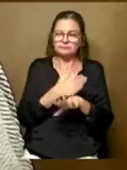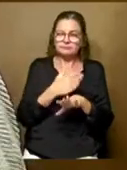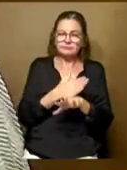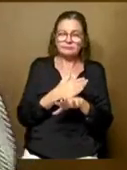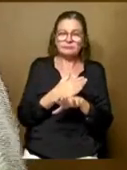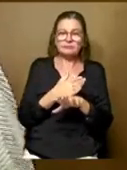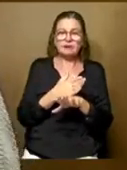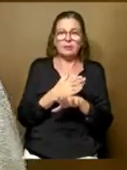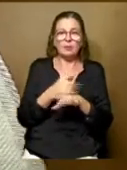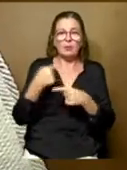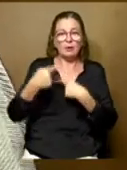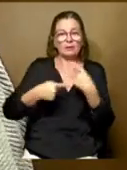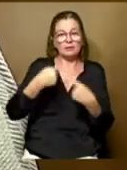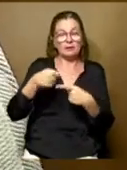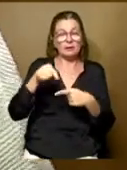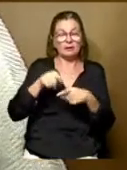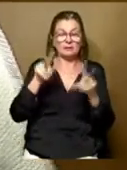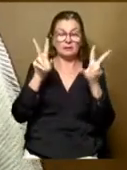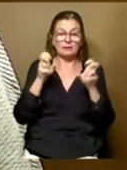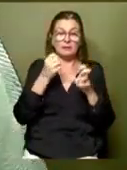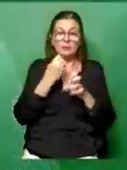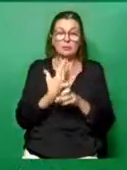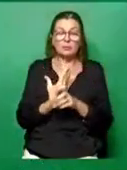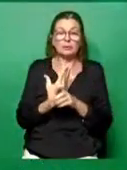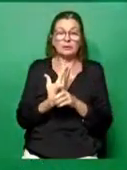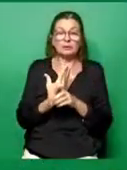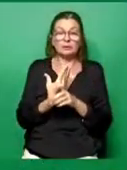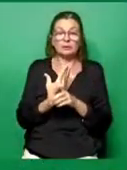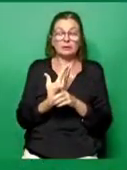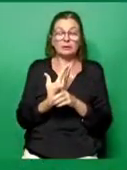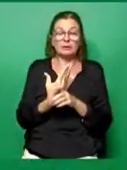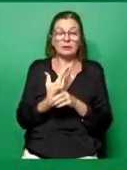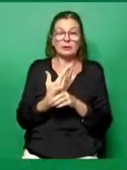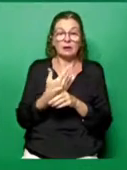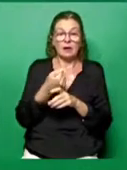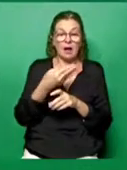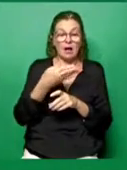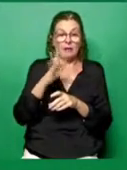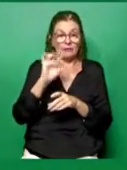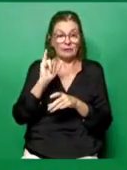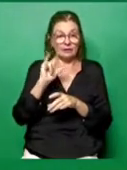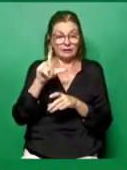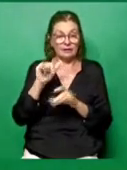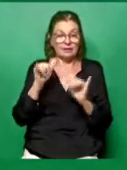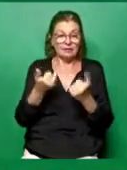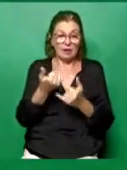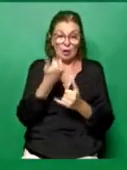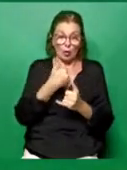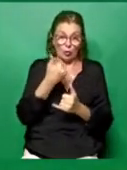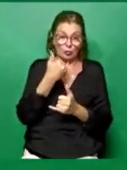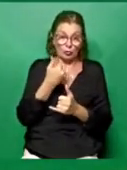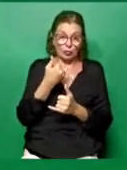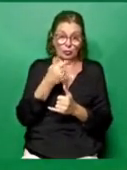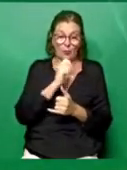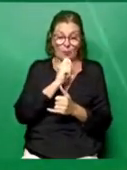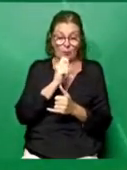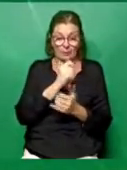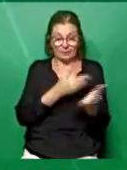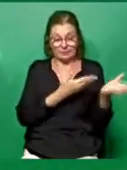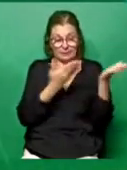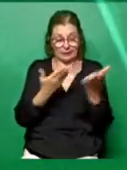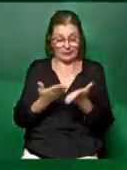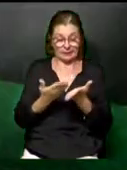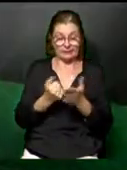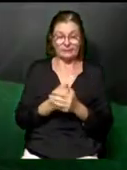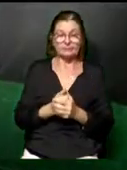vamos a seguir en este tema porque, bueno, Abril Mederos ya nos contó cuál será su móvil. Abril, adelante,